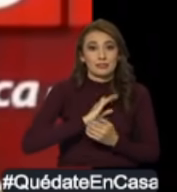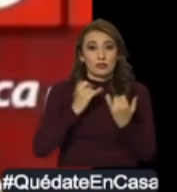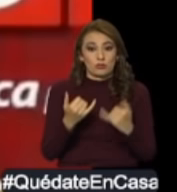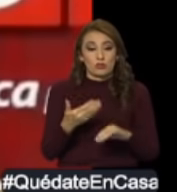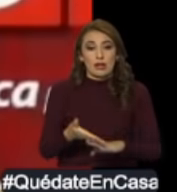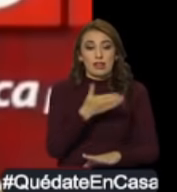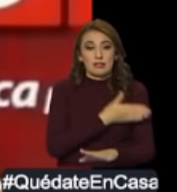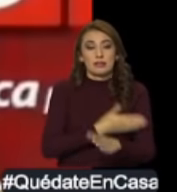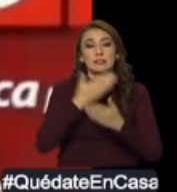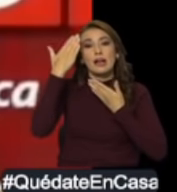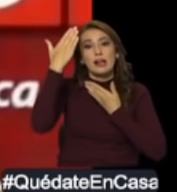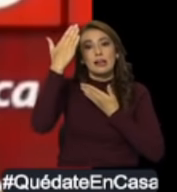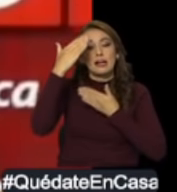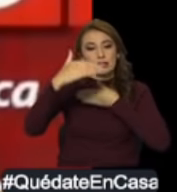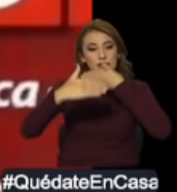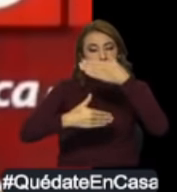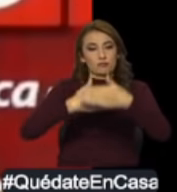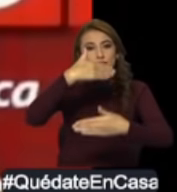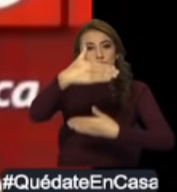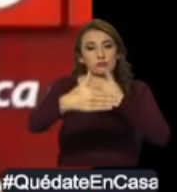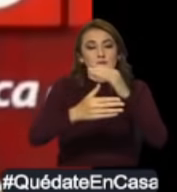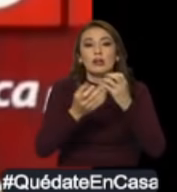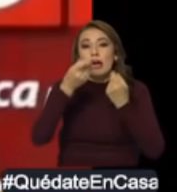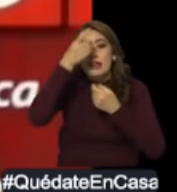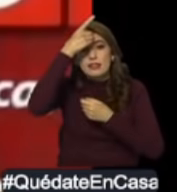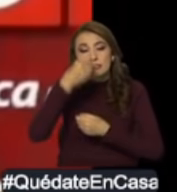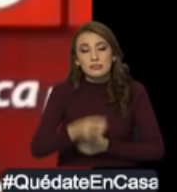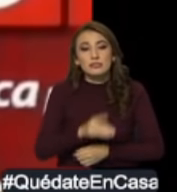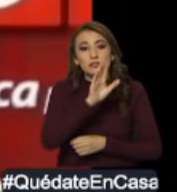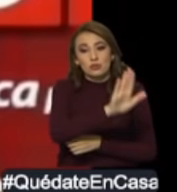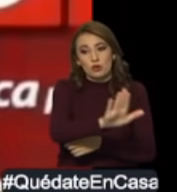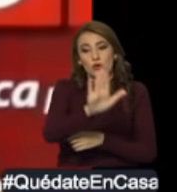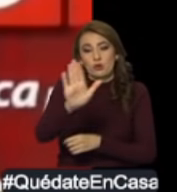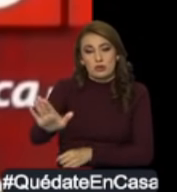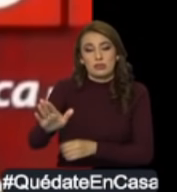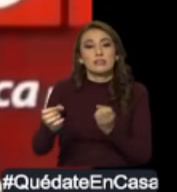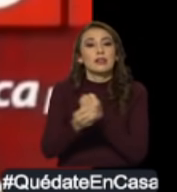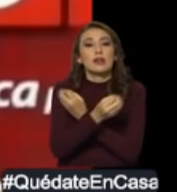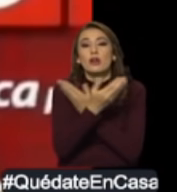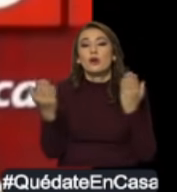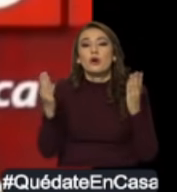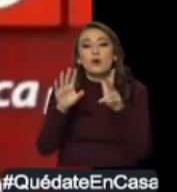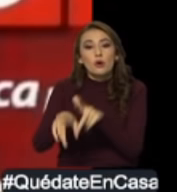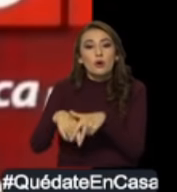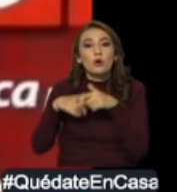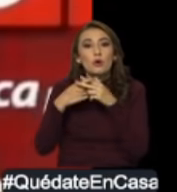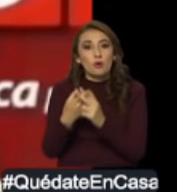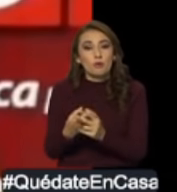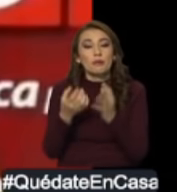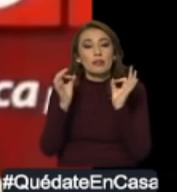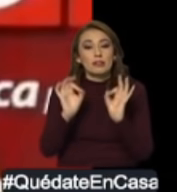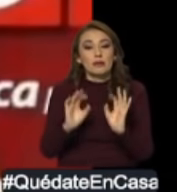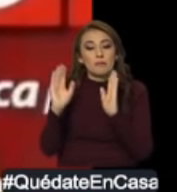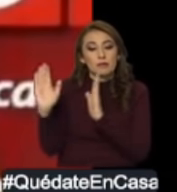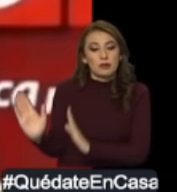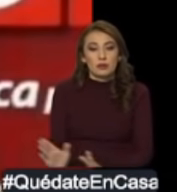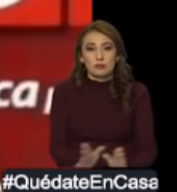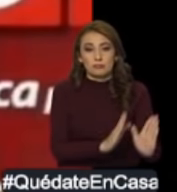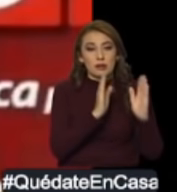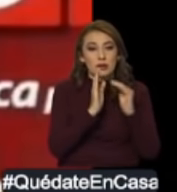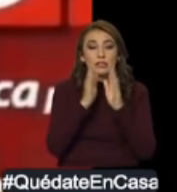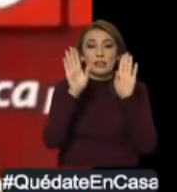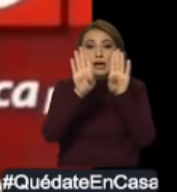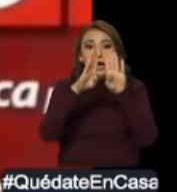los alcaldes y al país para la toma de las mejores decisiones de en qué momento y en qué grado empezar a abrir de